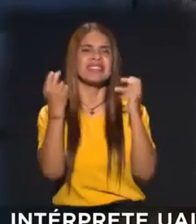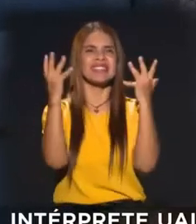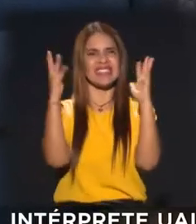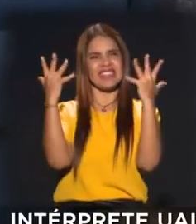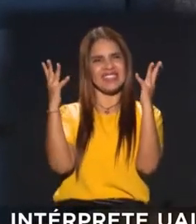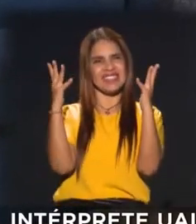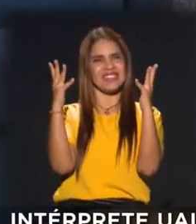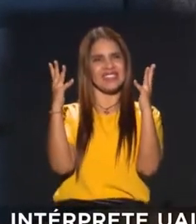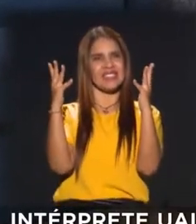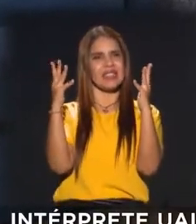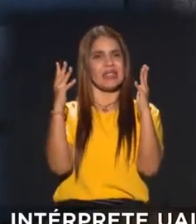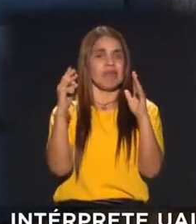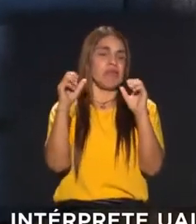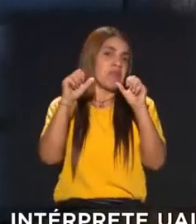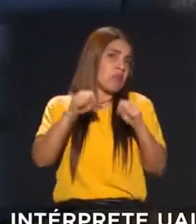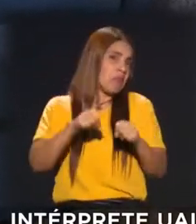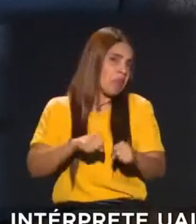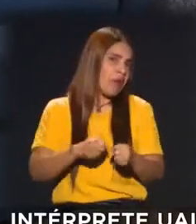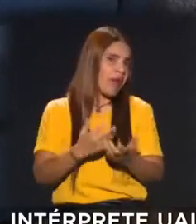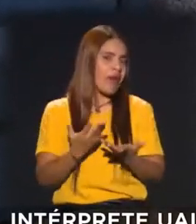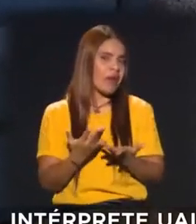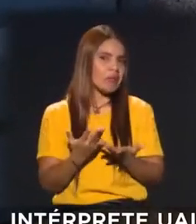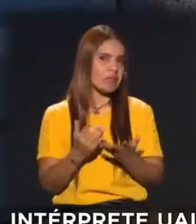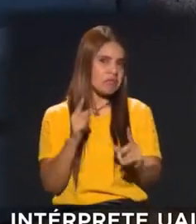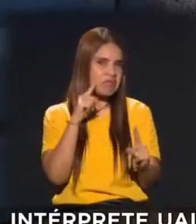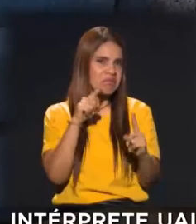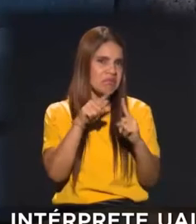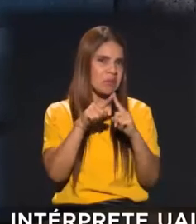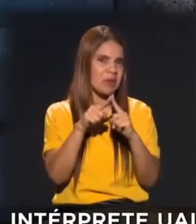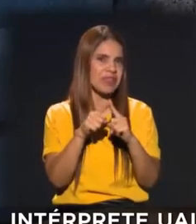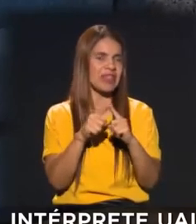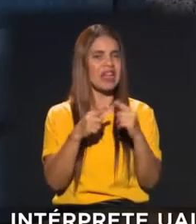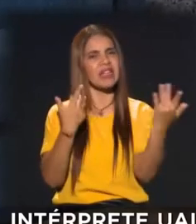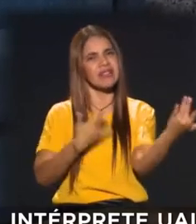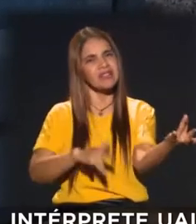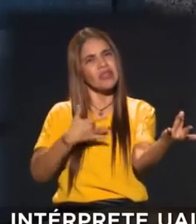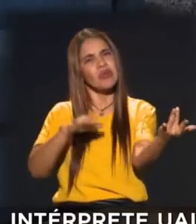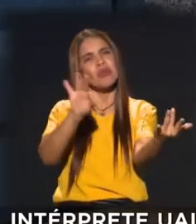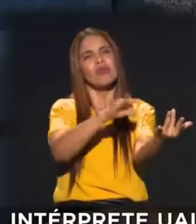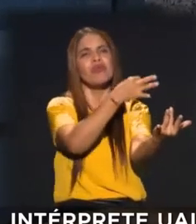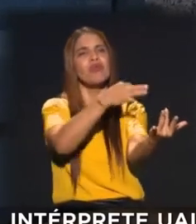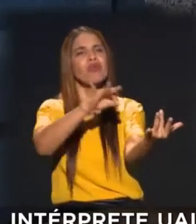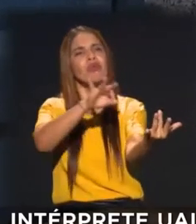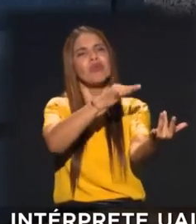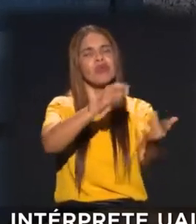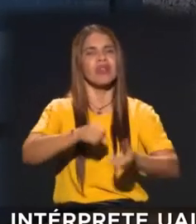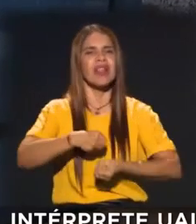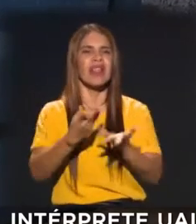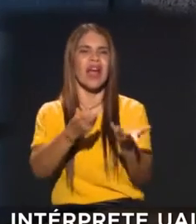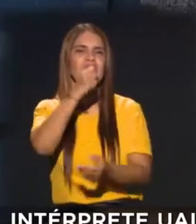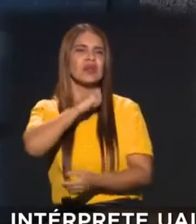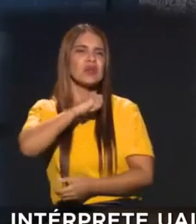celebrar. Entonces, claro, podríamos, que me parece que está muy bien, podríamos traer serenatas, podemos dar bombones, podemos